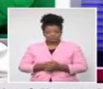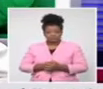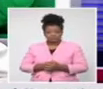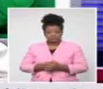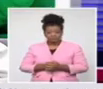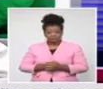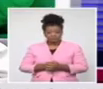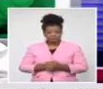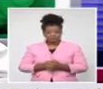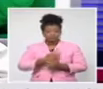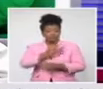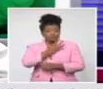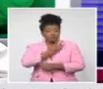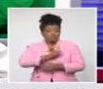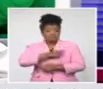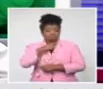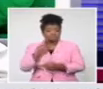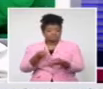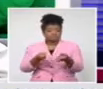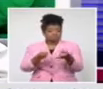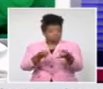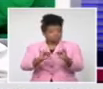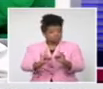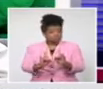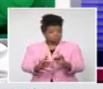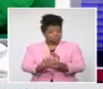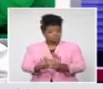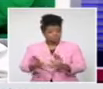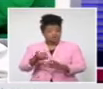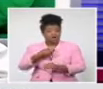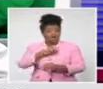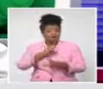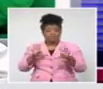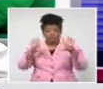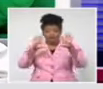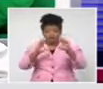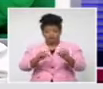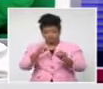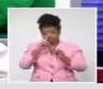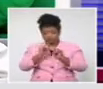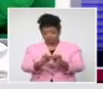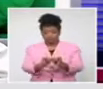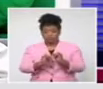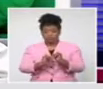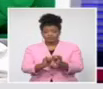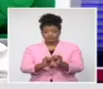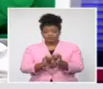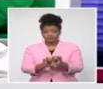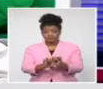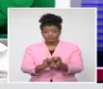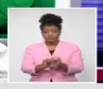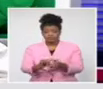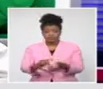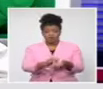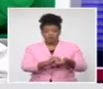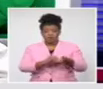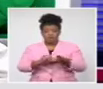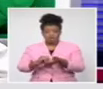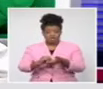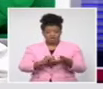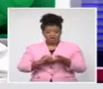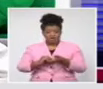Lamentablemente, entre los fallecidos, falleció, como ya se dijo anoche en el Noticiero Nacional, el compañero Ernesto Reynoso